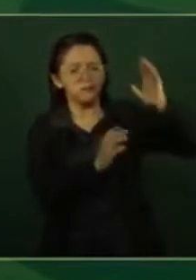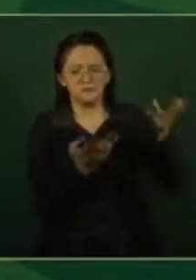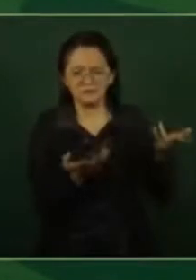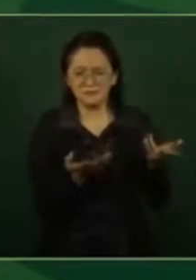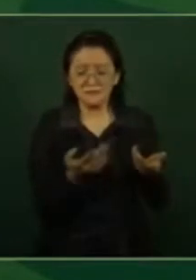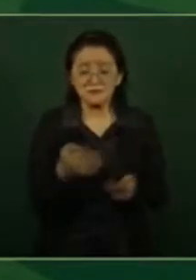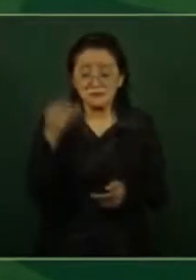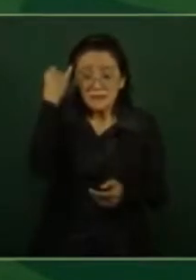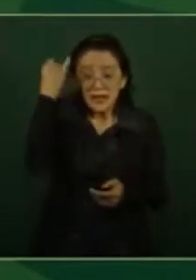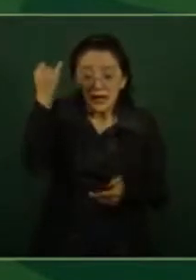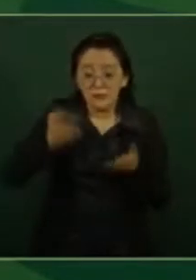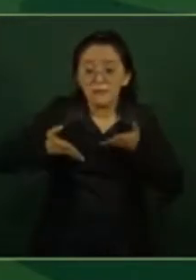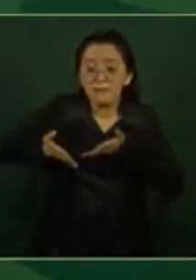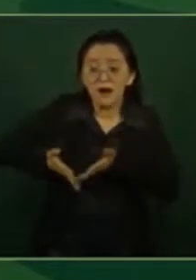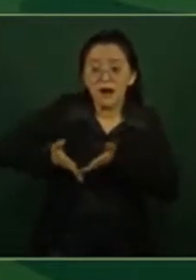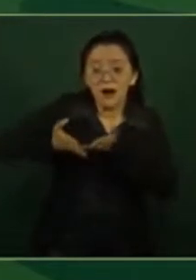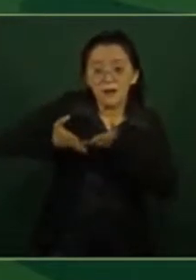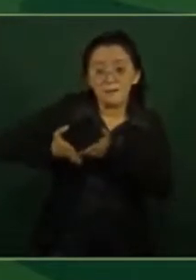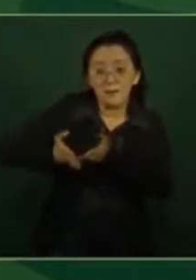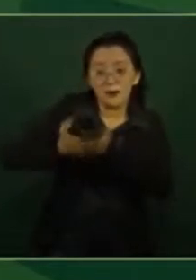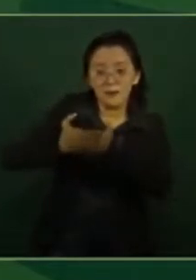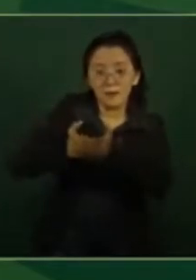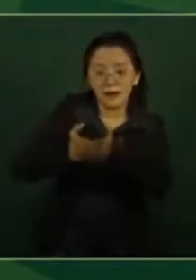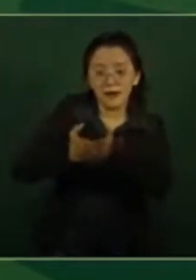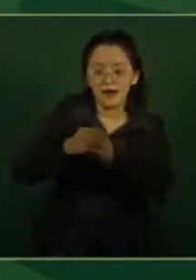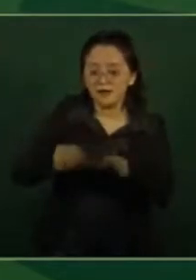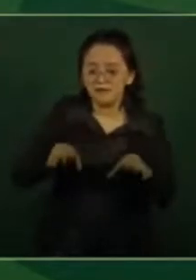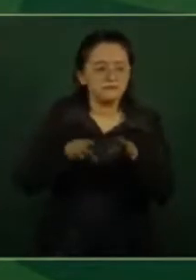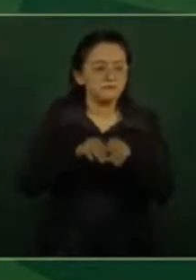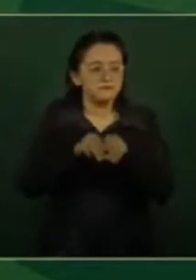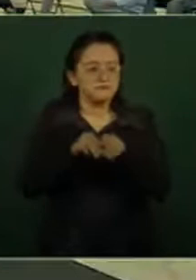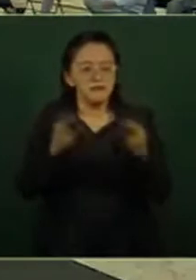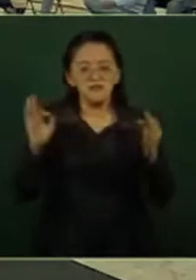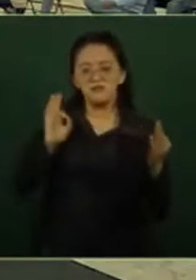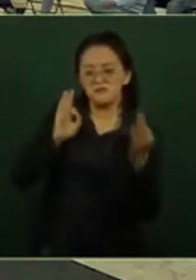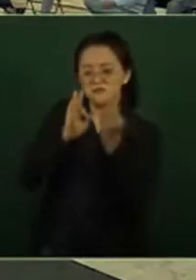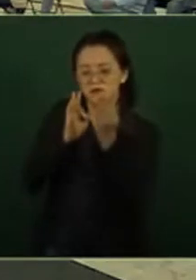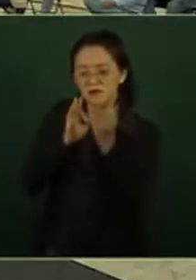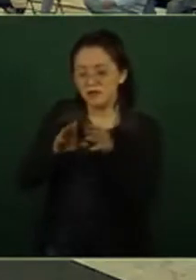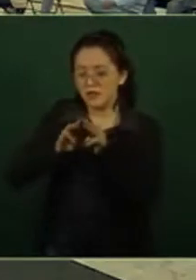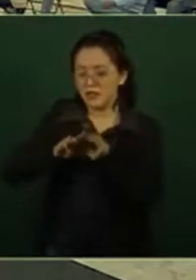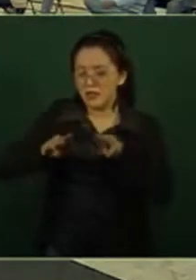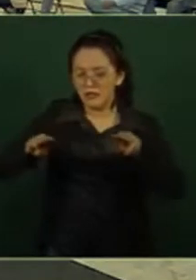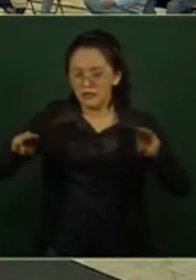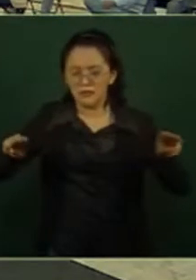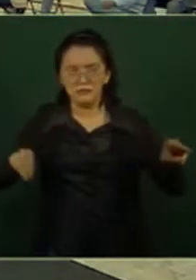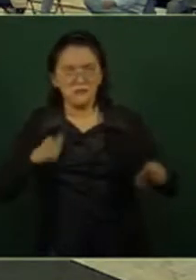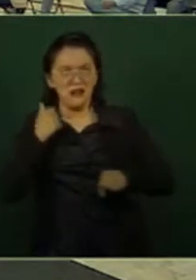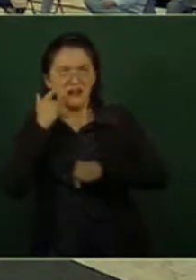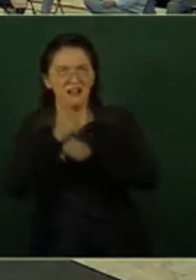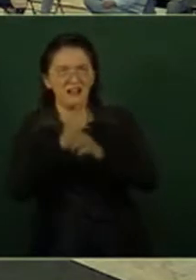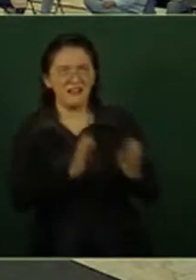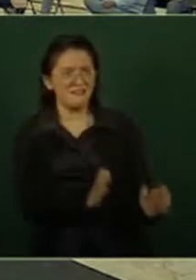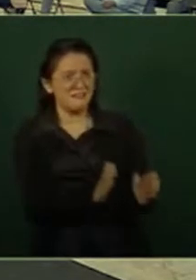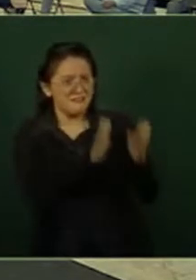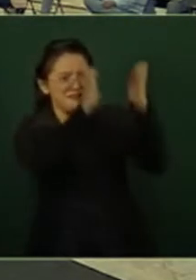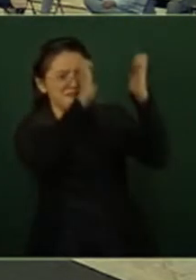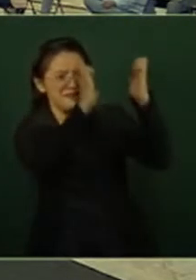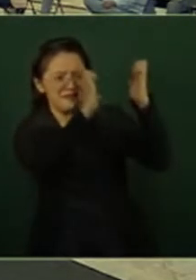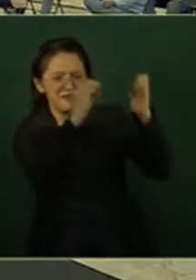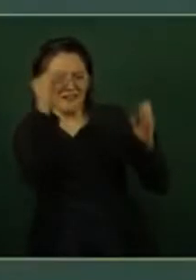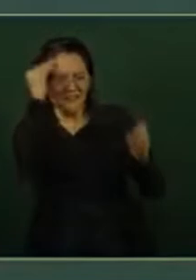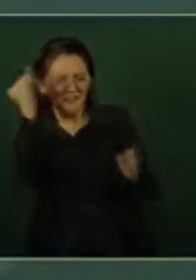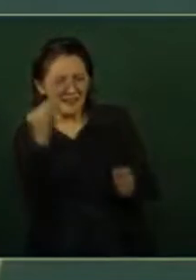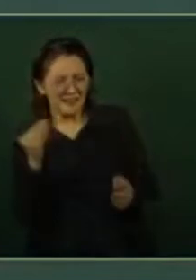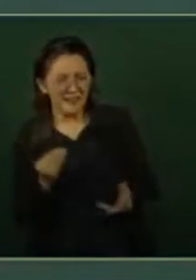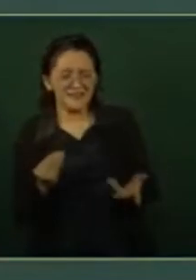los barcos o se está en el malecón y lo primero que se ve es ese adefesio.